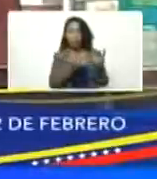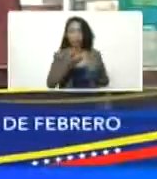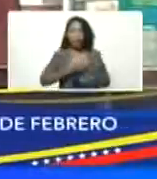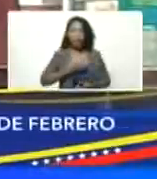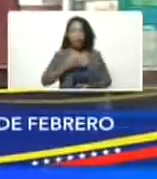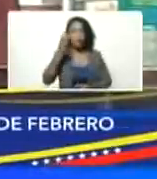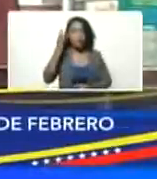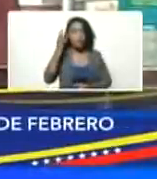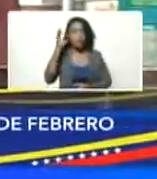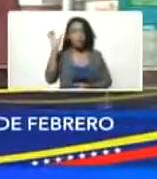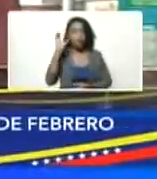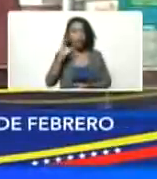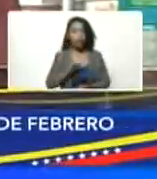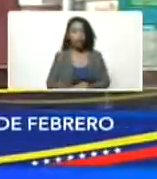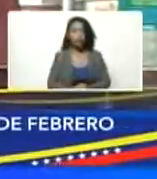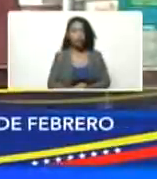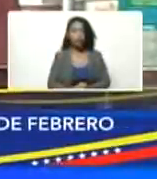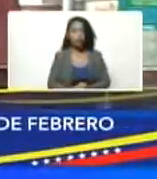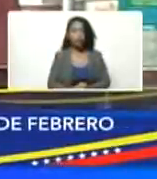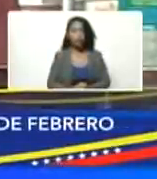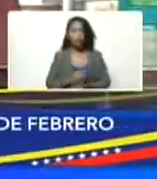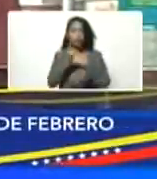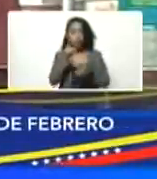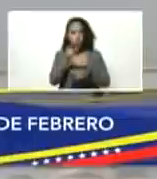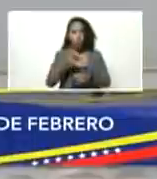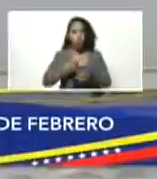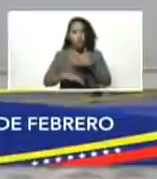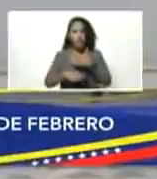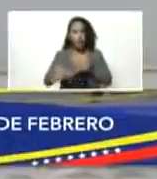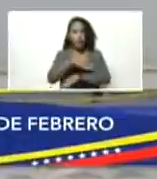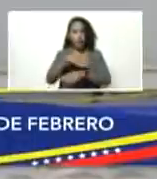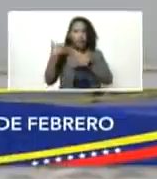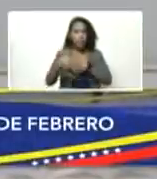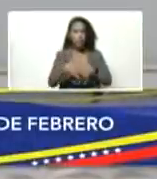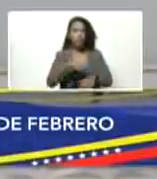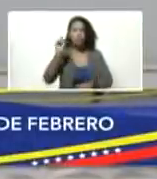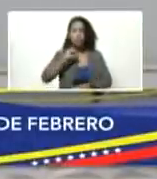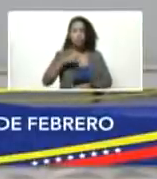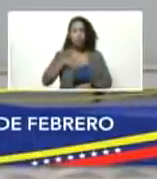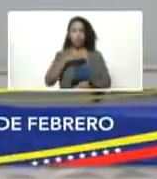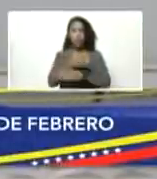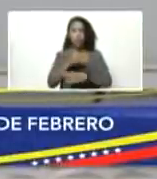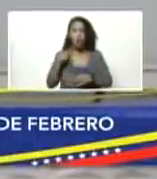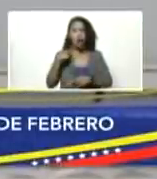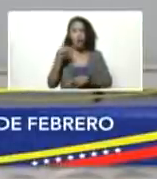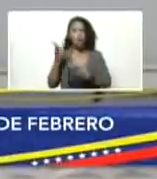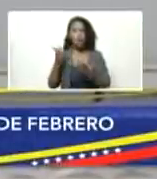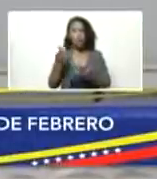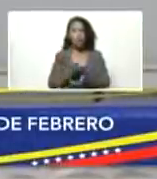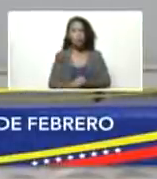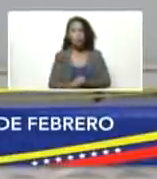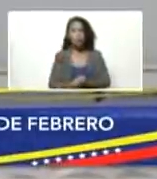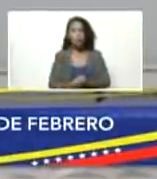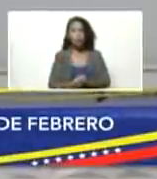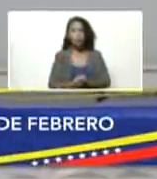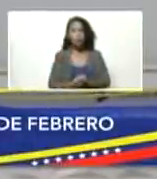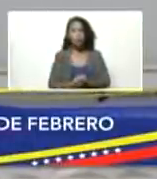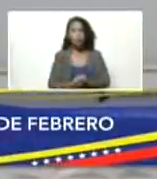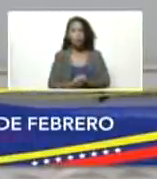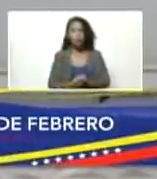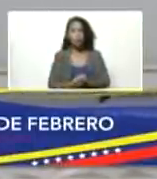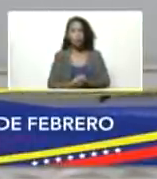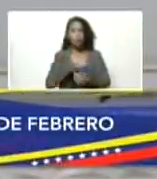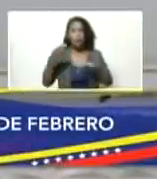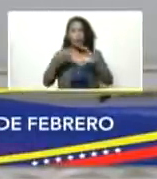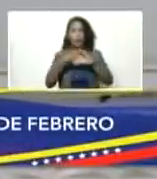¿Cómo estuvo Gracias, ese día? ¿Qué me puedes contar? ¿Tú estuviste en la calle marchando? Sí, mi comandante. Estuvimos desde el INCE,